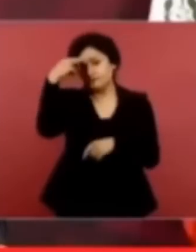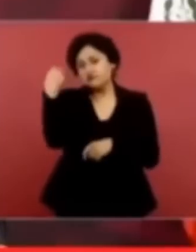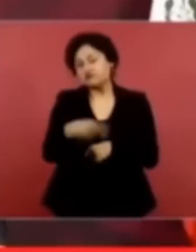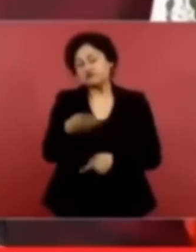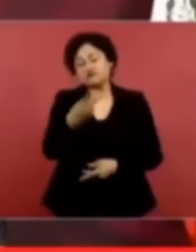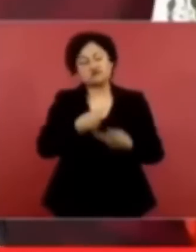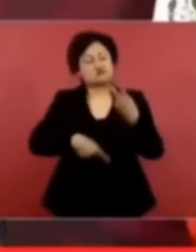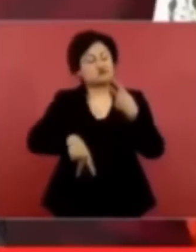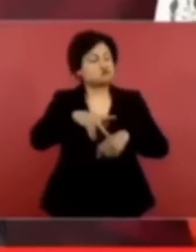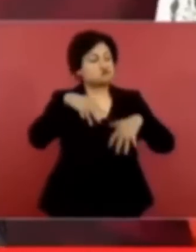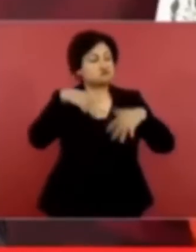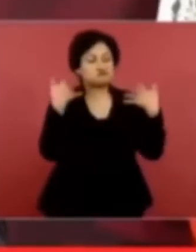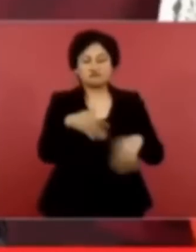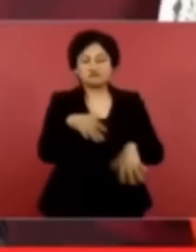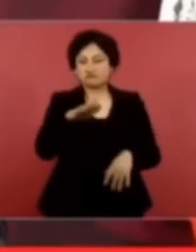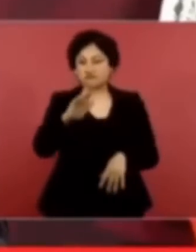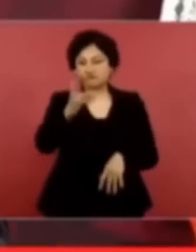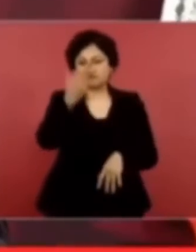Bueno,